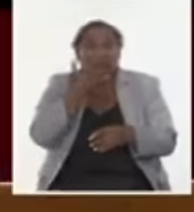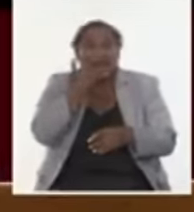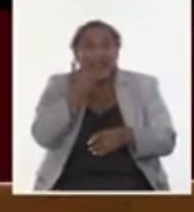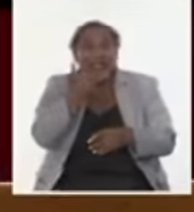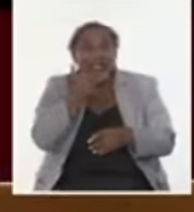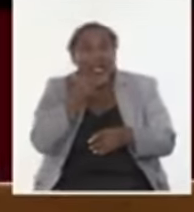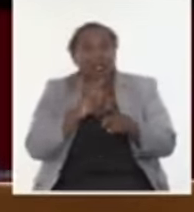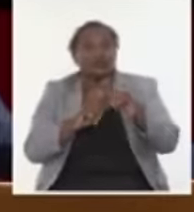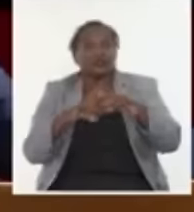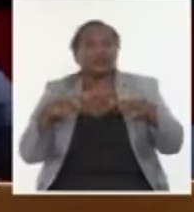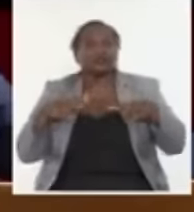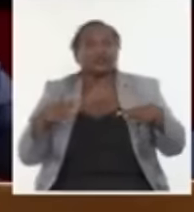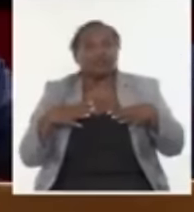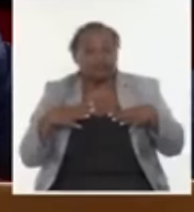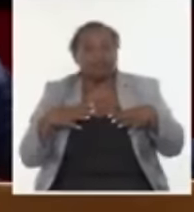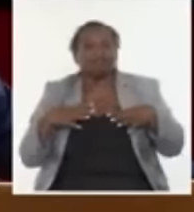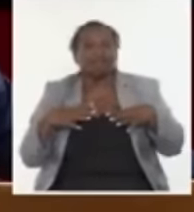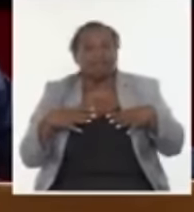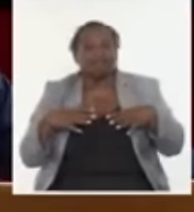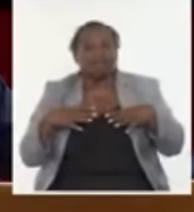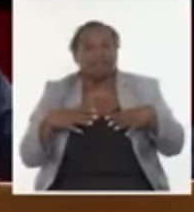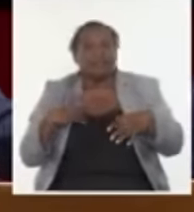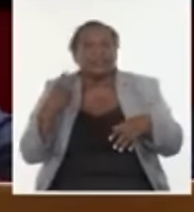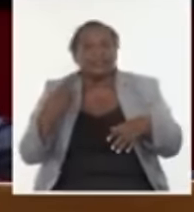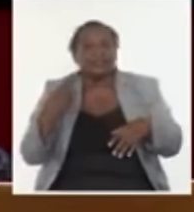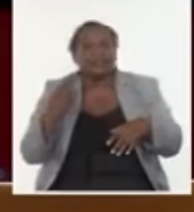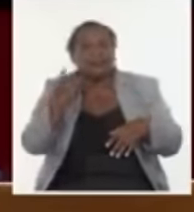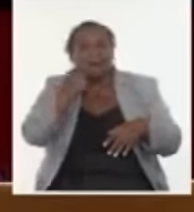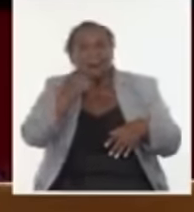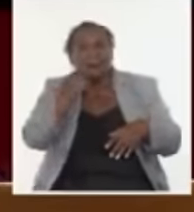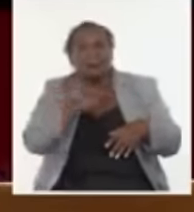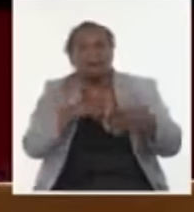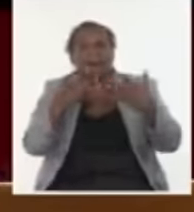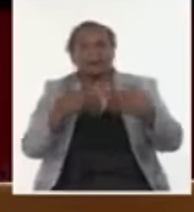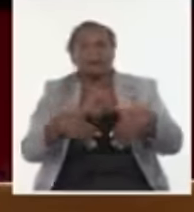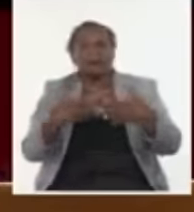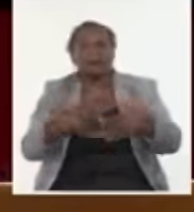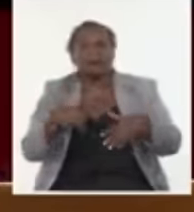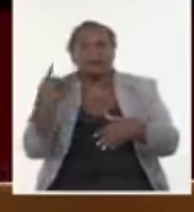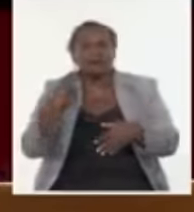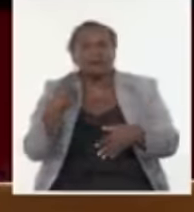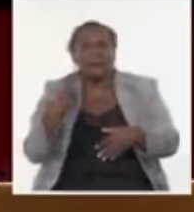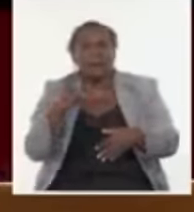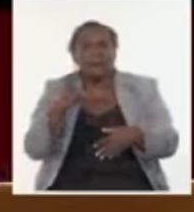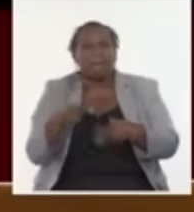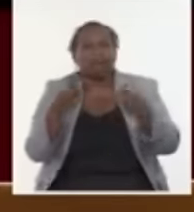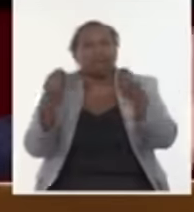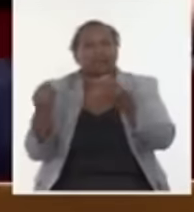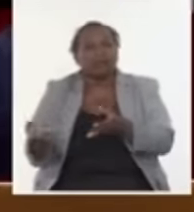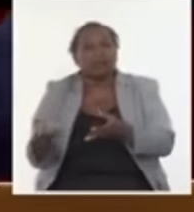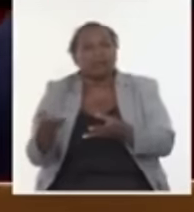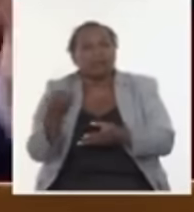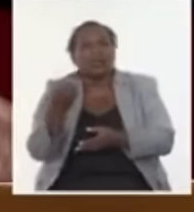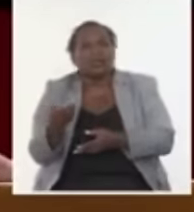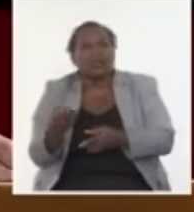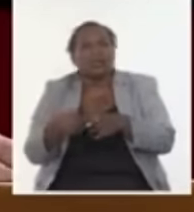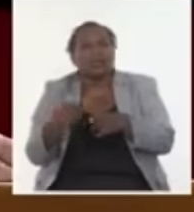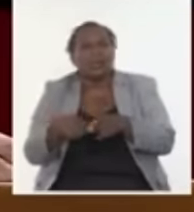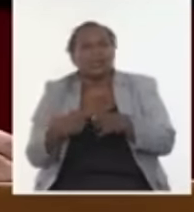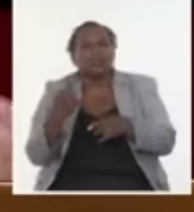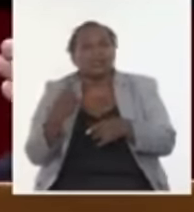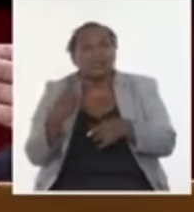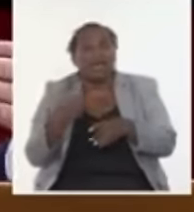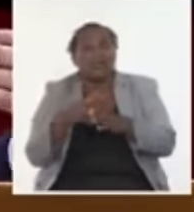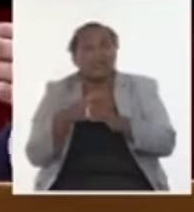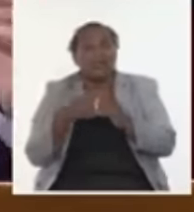turismo, que demanda más producción nacional para garantizar sus abastecimientos, pero demanda también divisa para poder